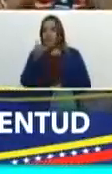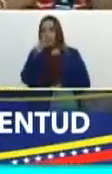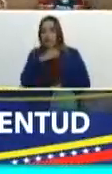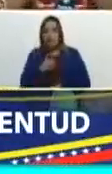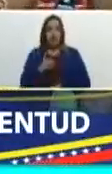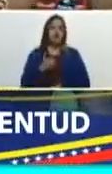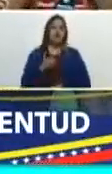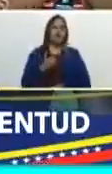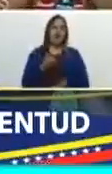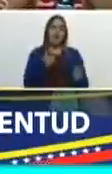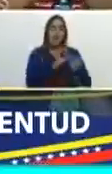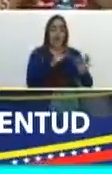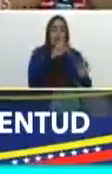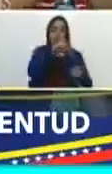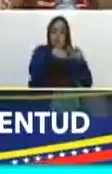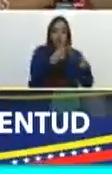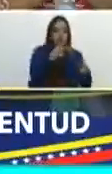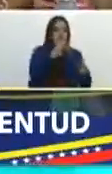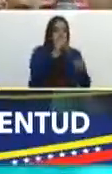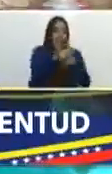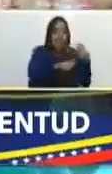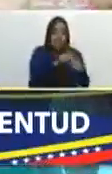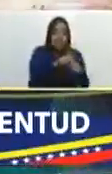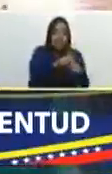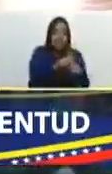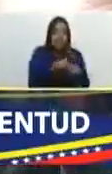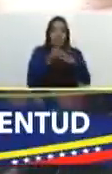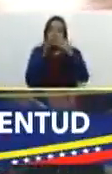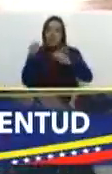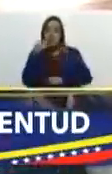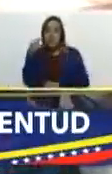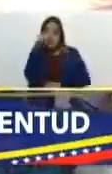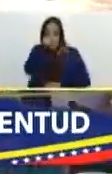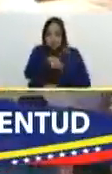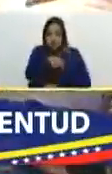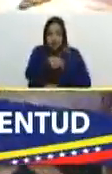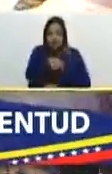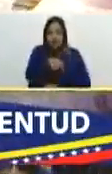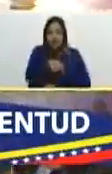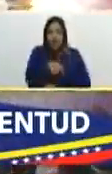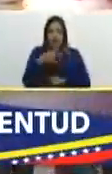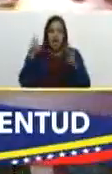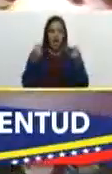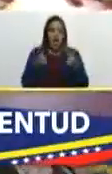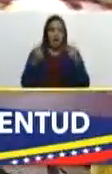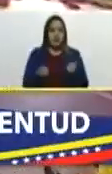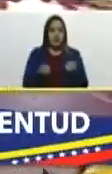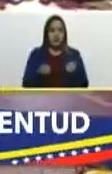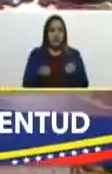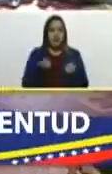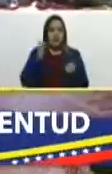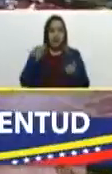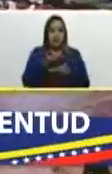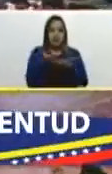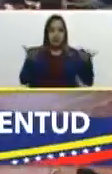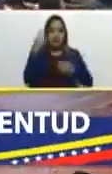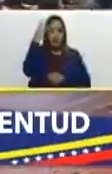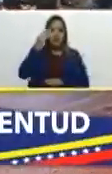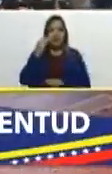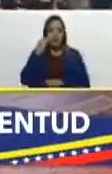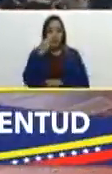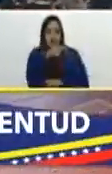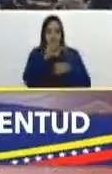no se cumplan, que todo lo que digamos ahí mismo se active y le llegue a la juventud, allí